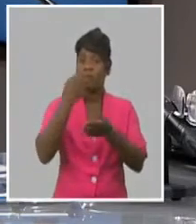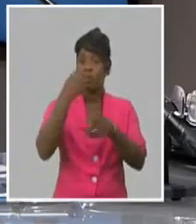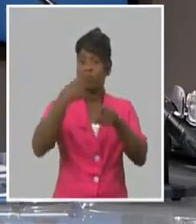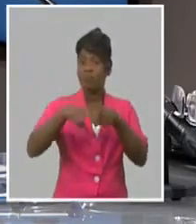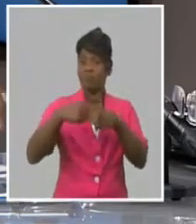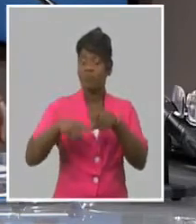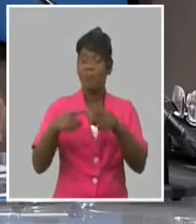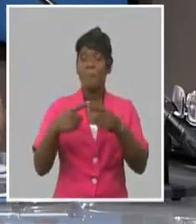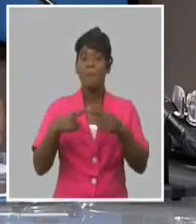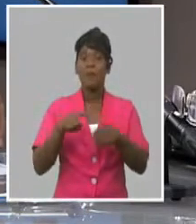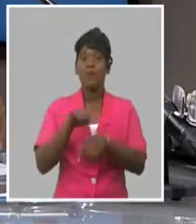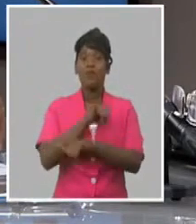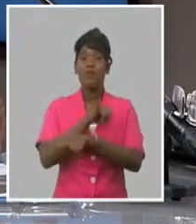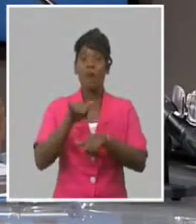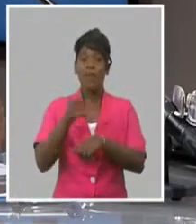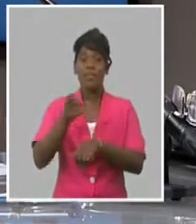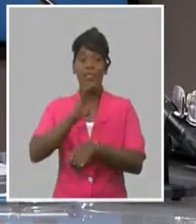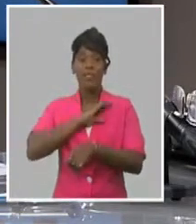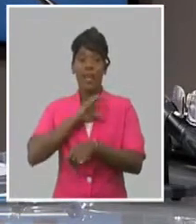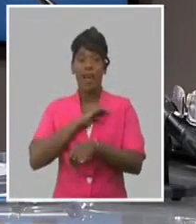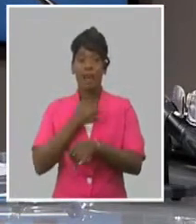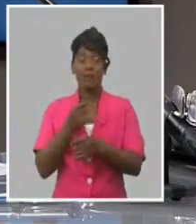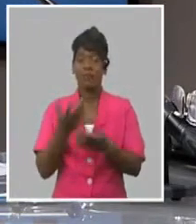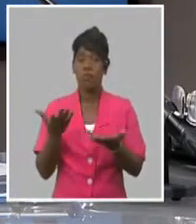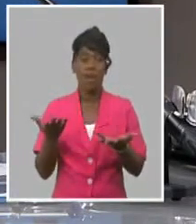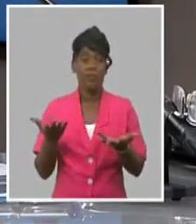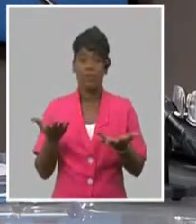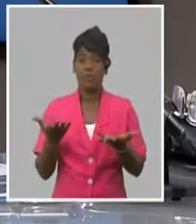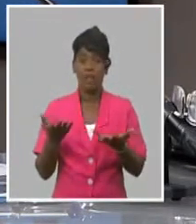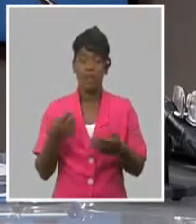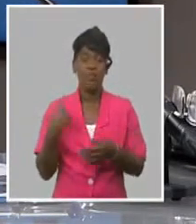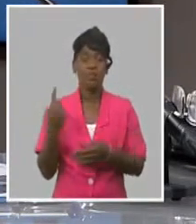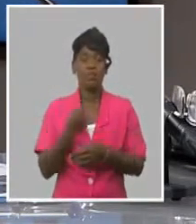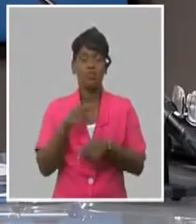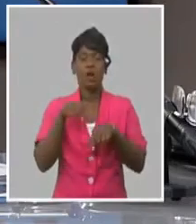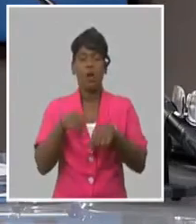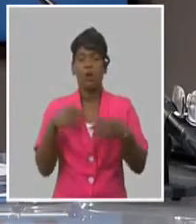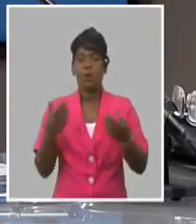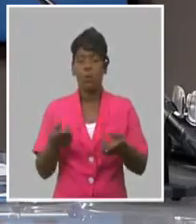En resumen, aquí lo que estamos diseñando es